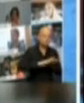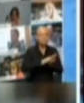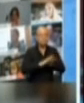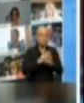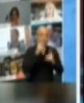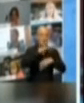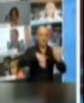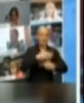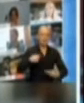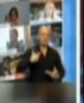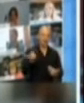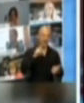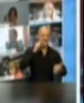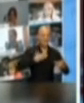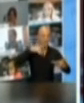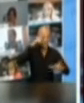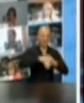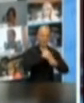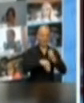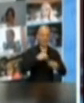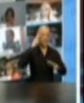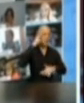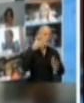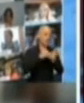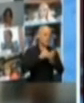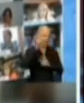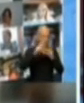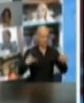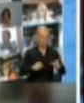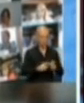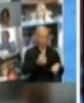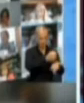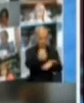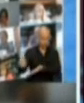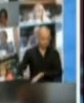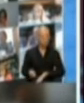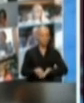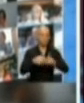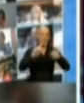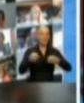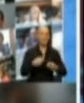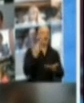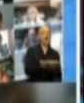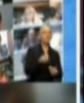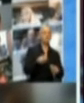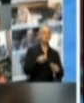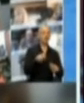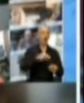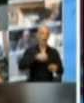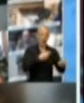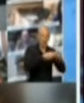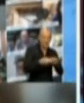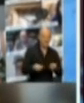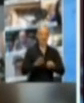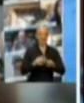del gobierno anterior era una reglamentación que realmente no servía para lo que necesitábamos hoy, que era habilitar la posibilidad de que